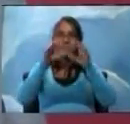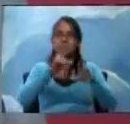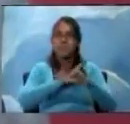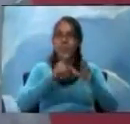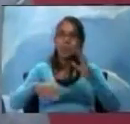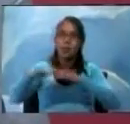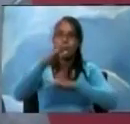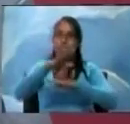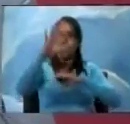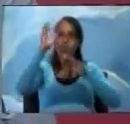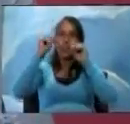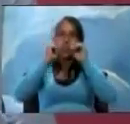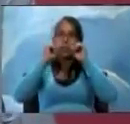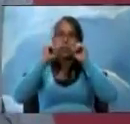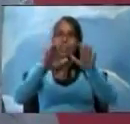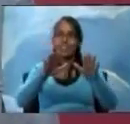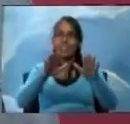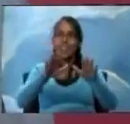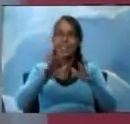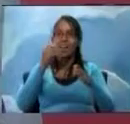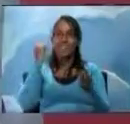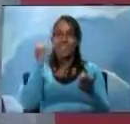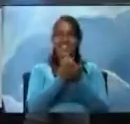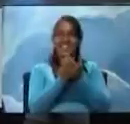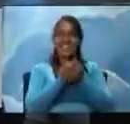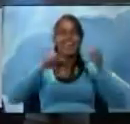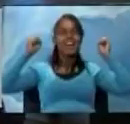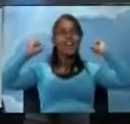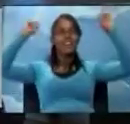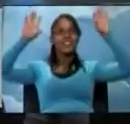de lo alto. Dios te bendiga y Dios te guarde.